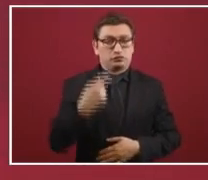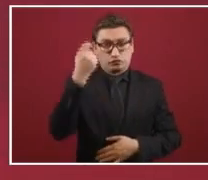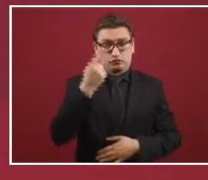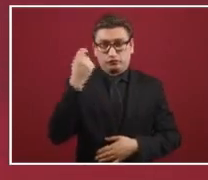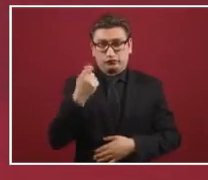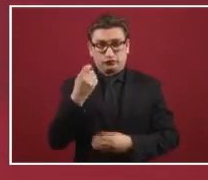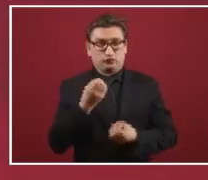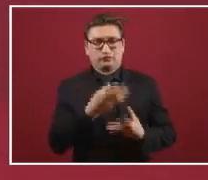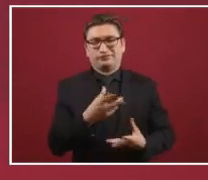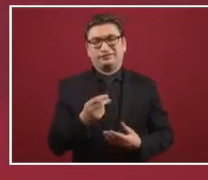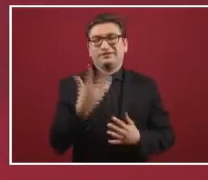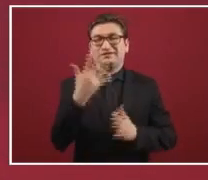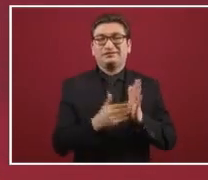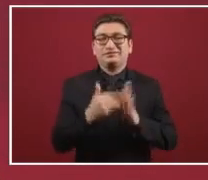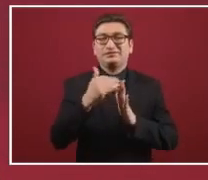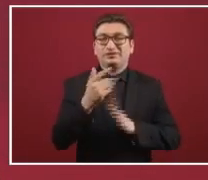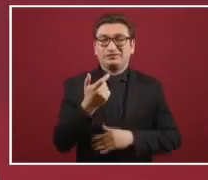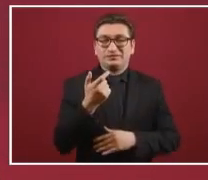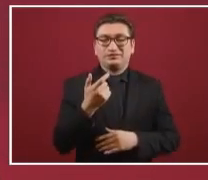de 5 millones de pesos